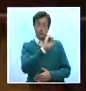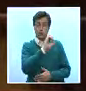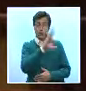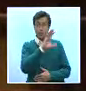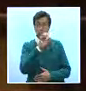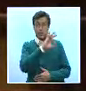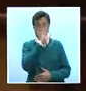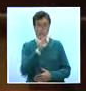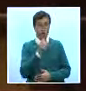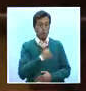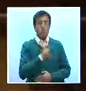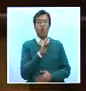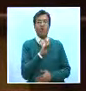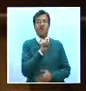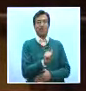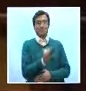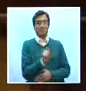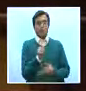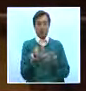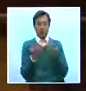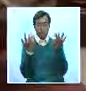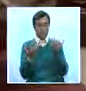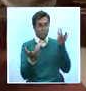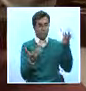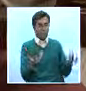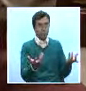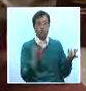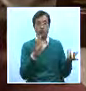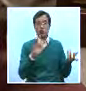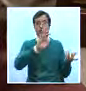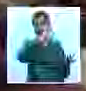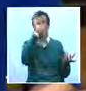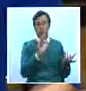dueña del 50% de la sociedad conyugal. Por lo tanto,